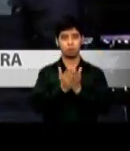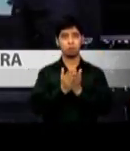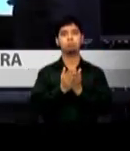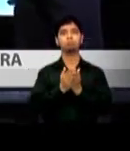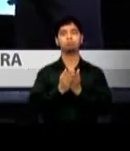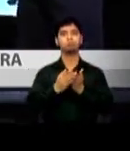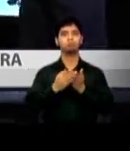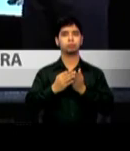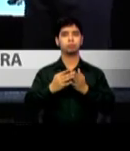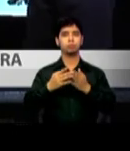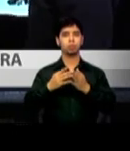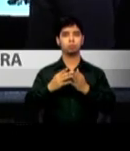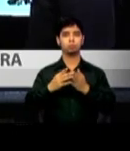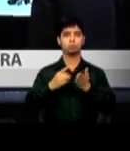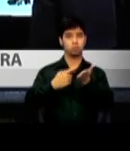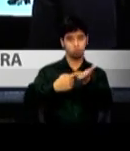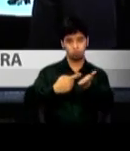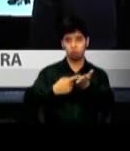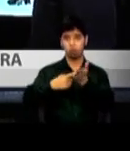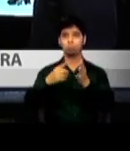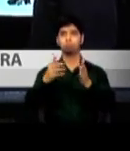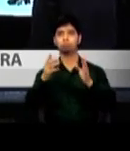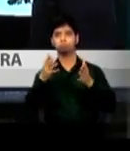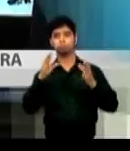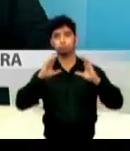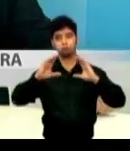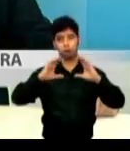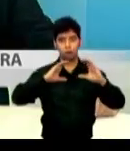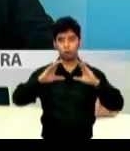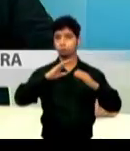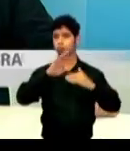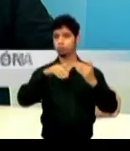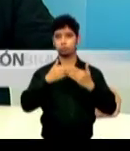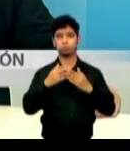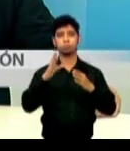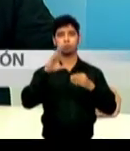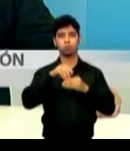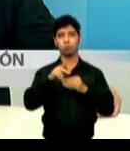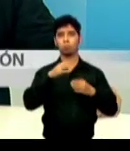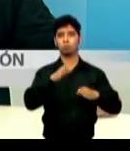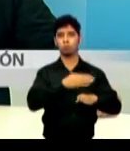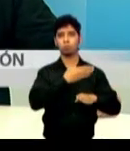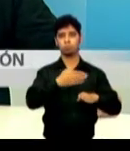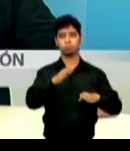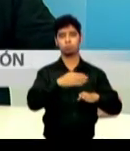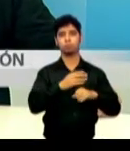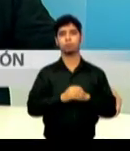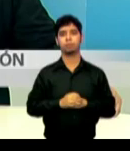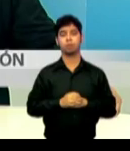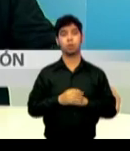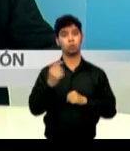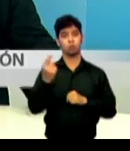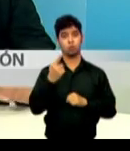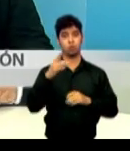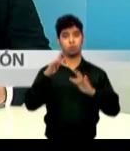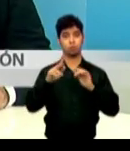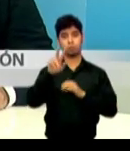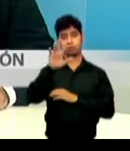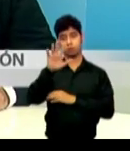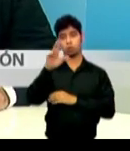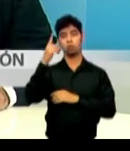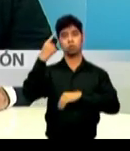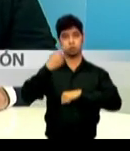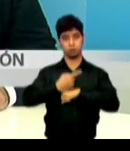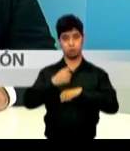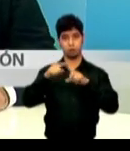magistrales y un variado programa musical. Y solo faltan 25 días para la 22ª edición de los Juegos